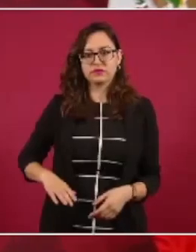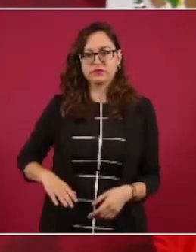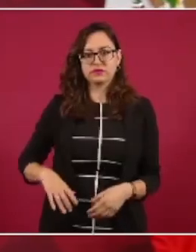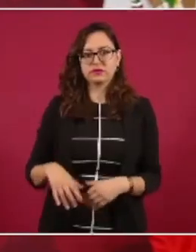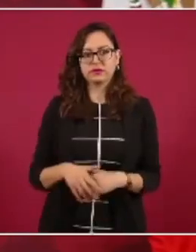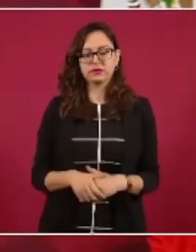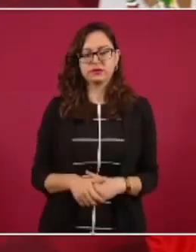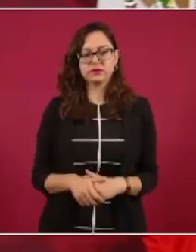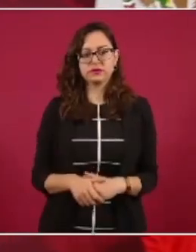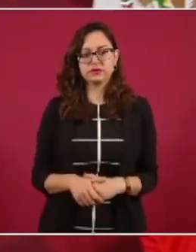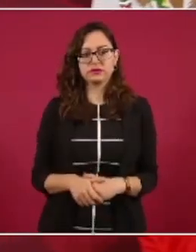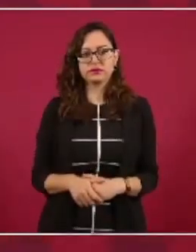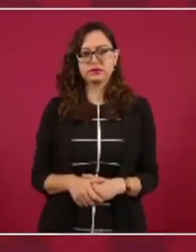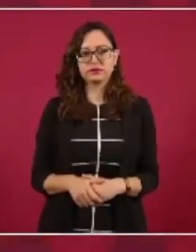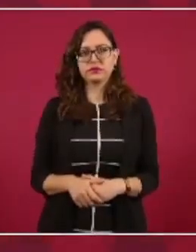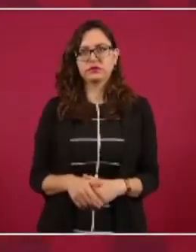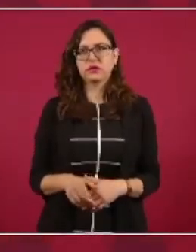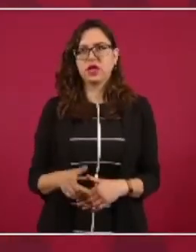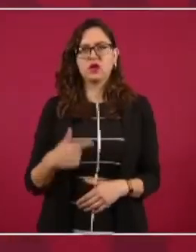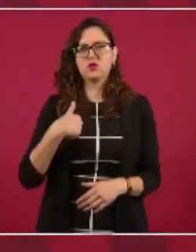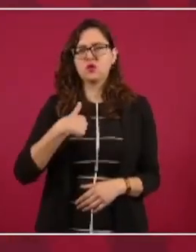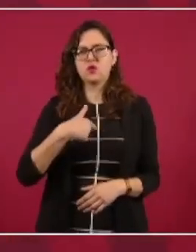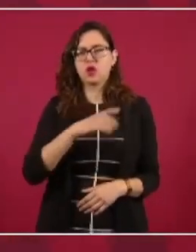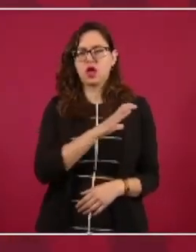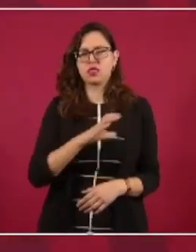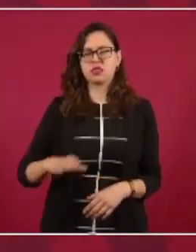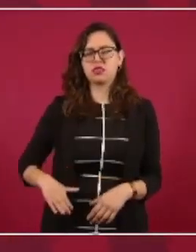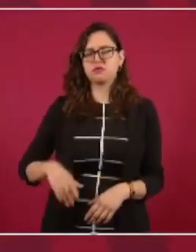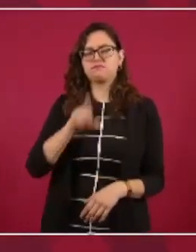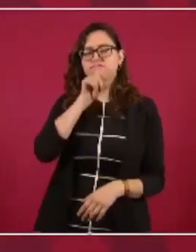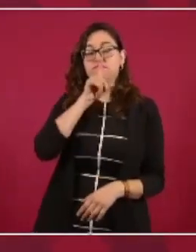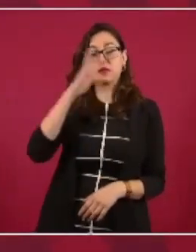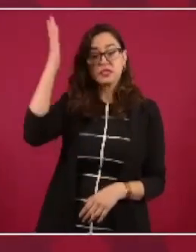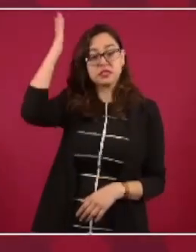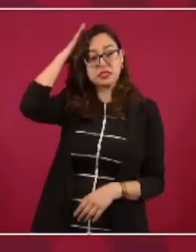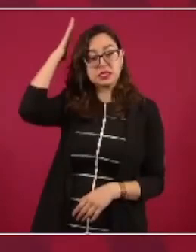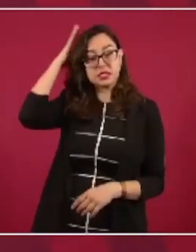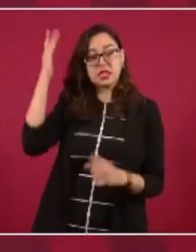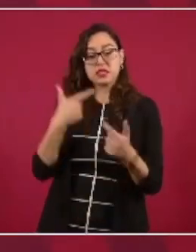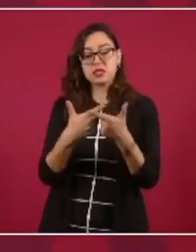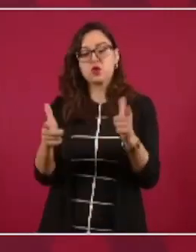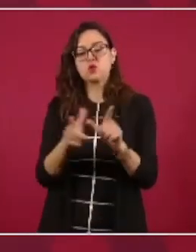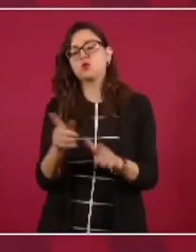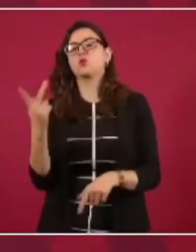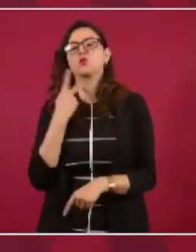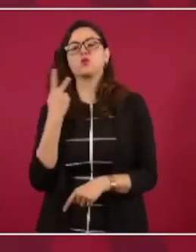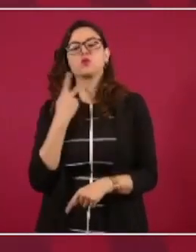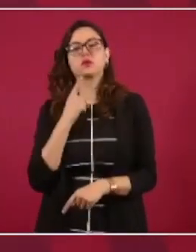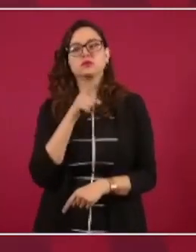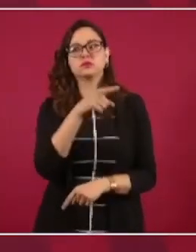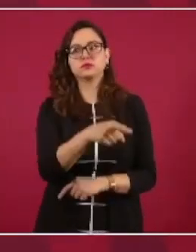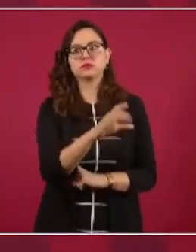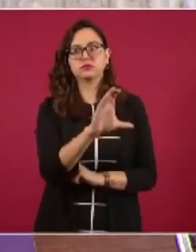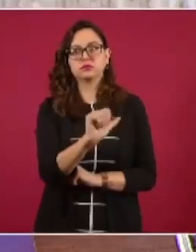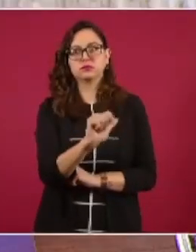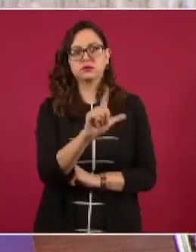No, éramos dirigentes de partido. Calderón de su partido, el PAN, y